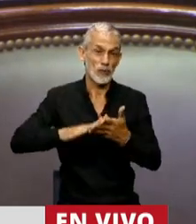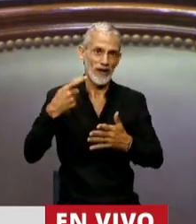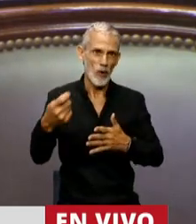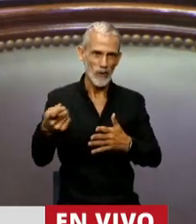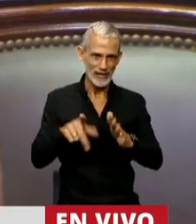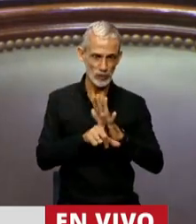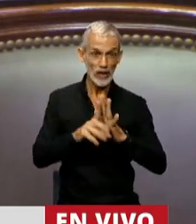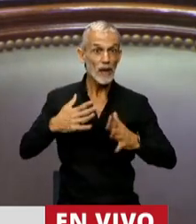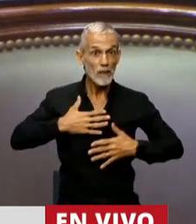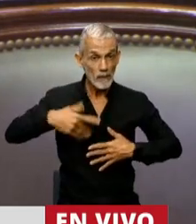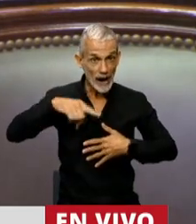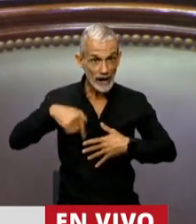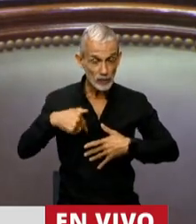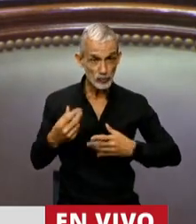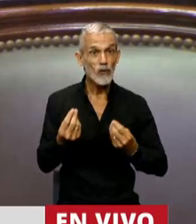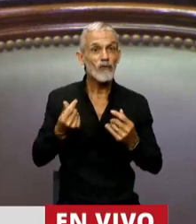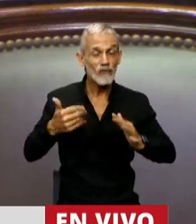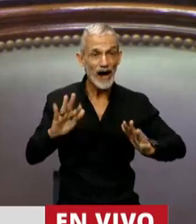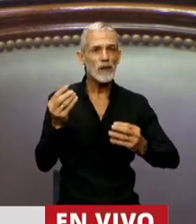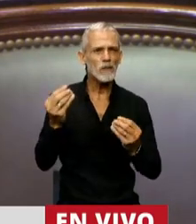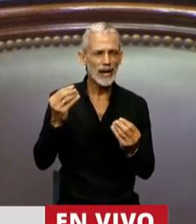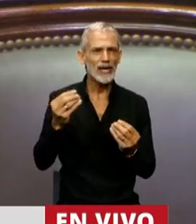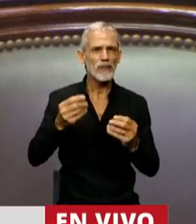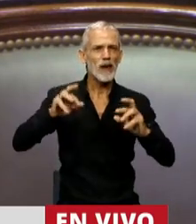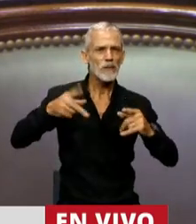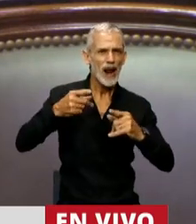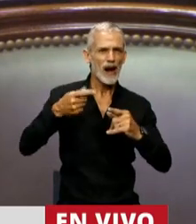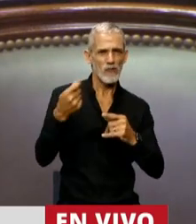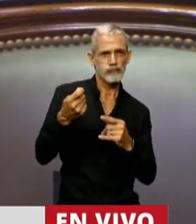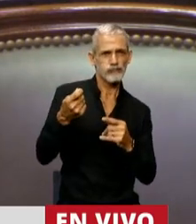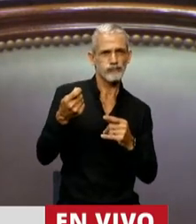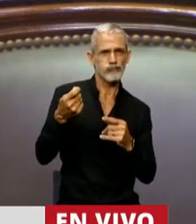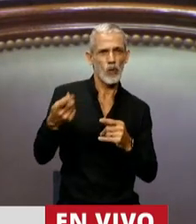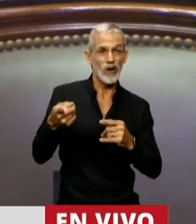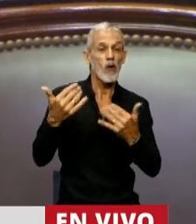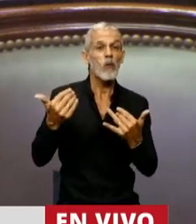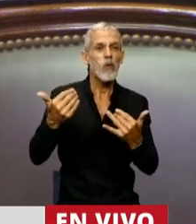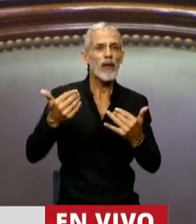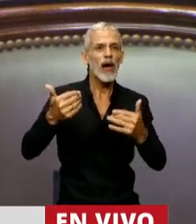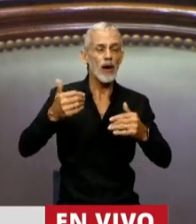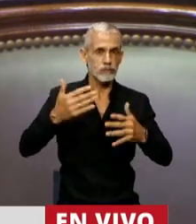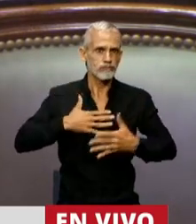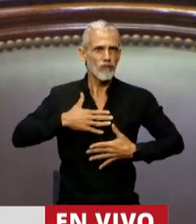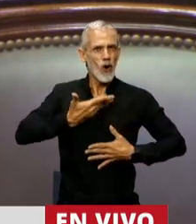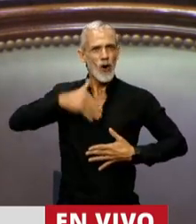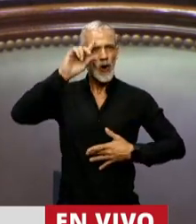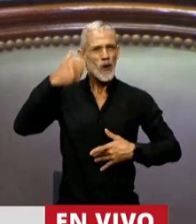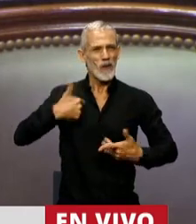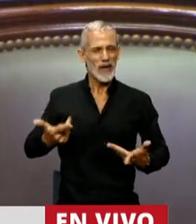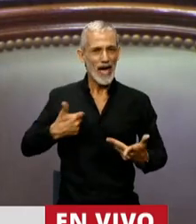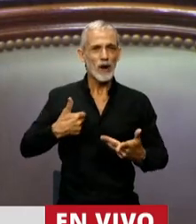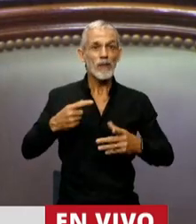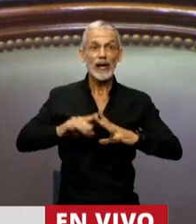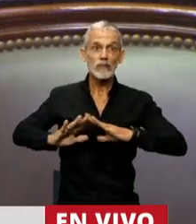jubilatoria, que para nosotros es un principio para que la política previsional se convierta en una política de Estado, porque cumple con el principio